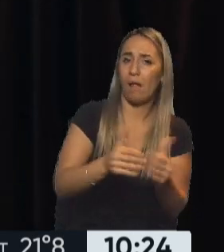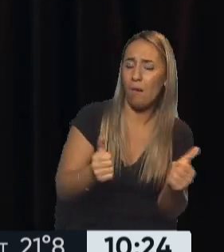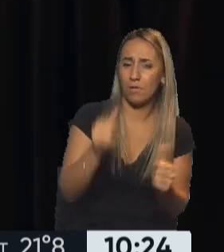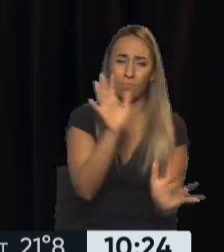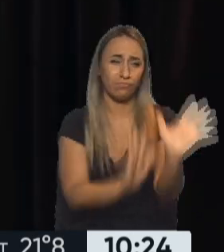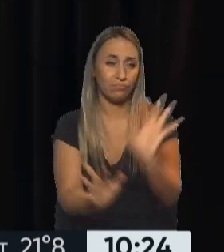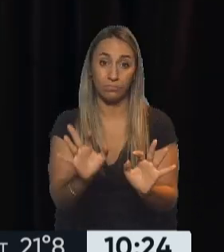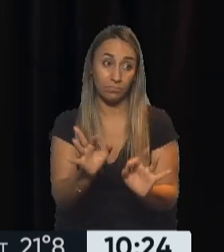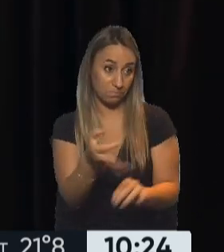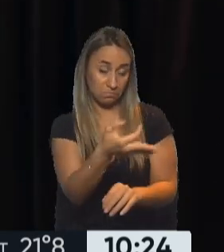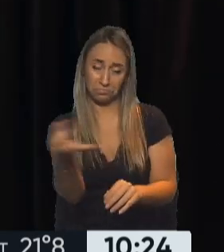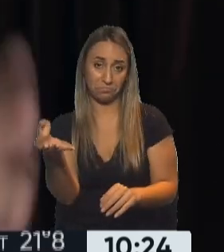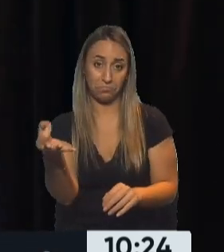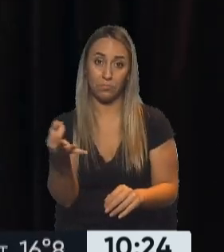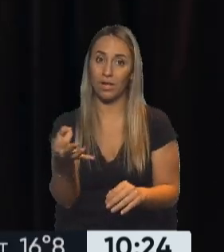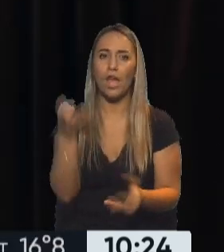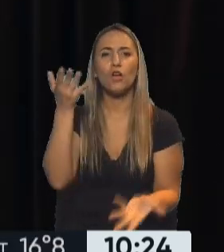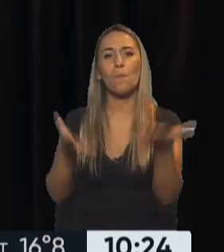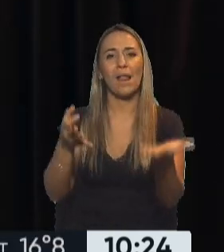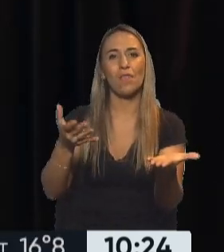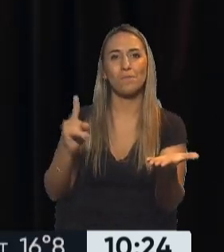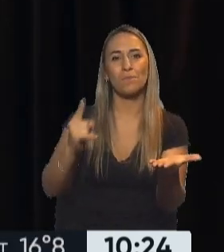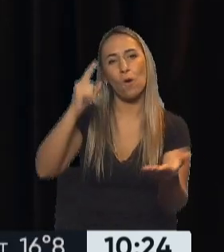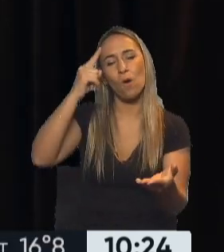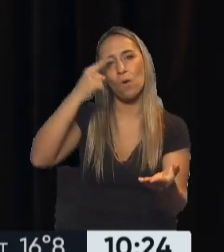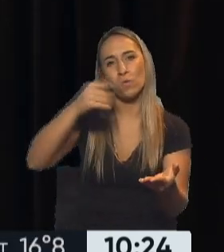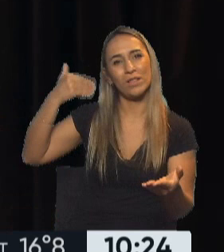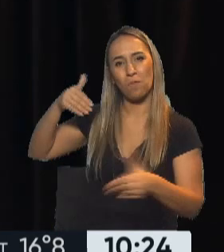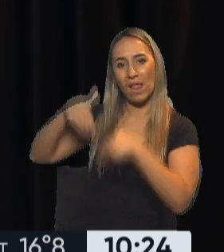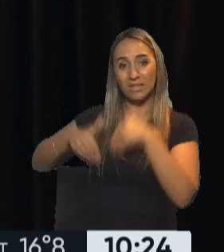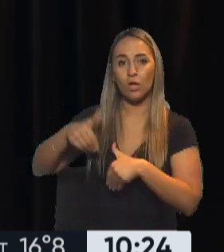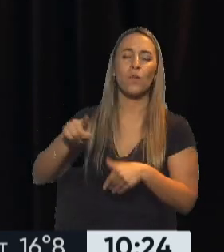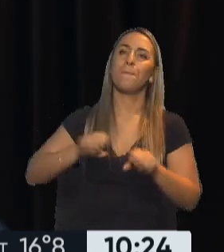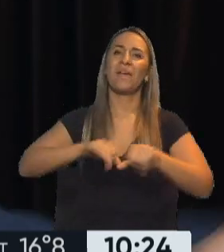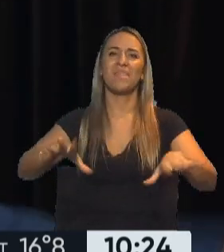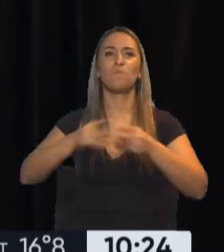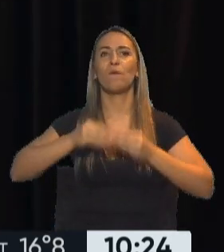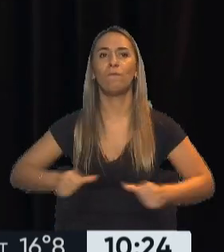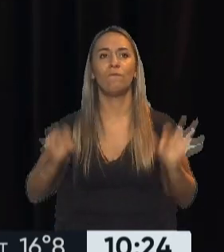pasada, la verdad que la pandemia no es que pasó, pero